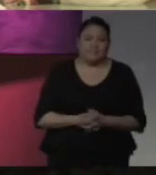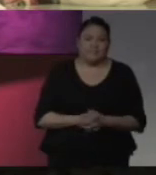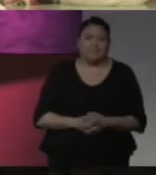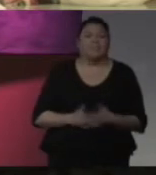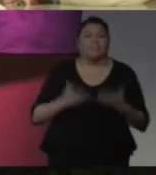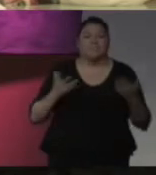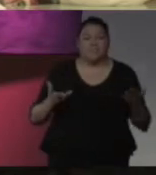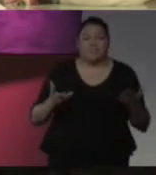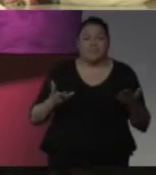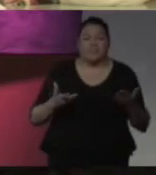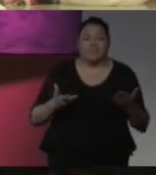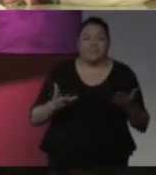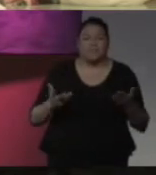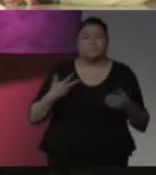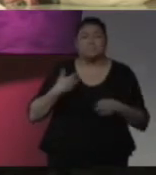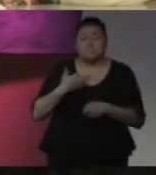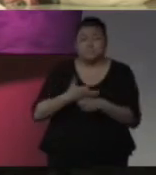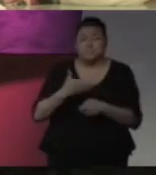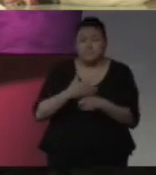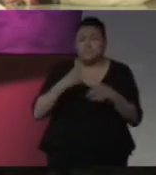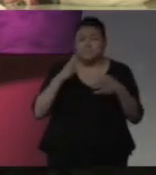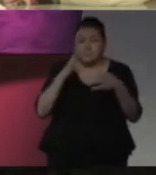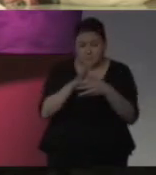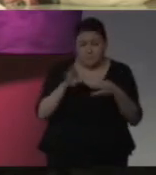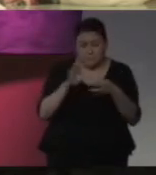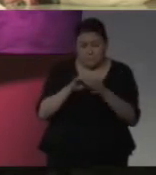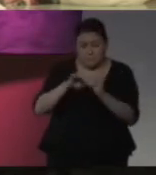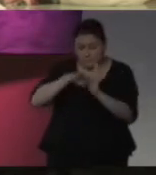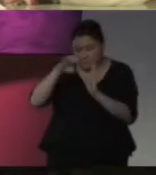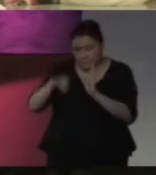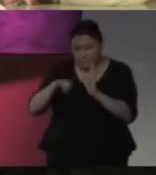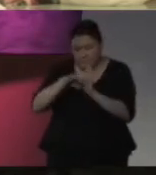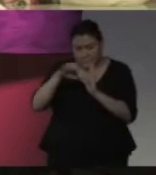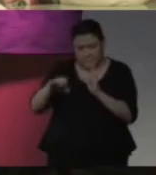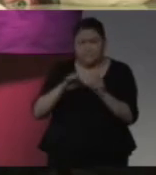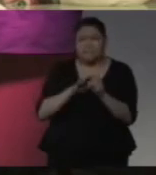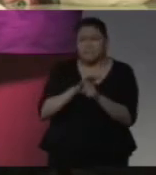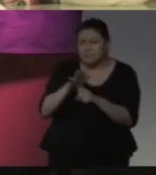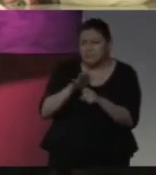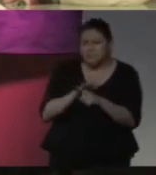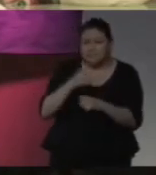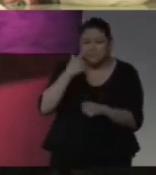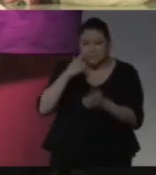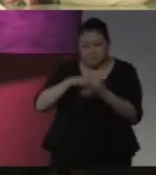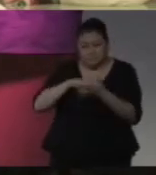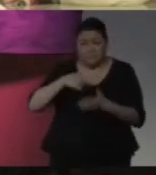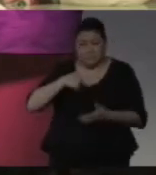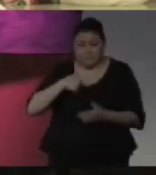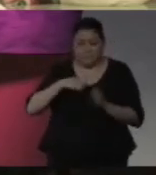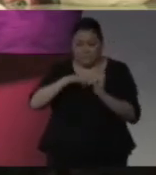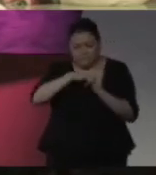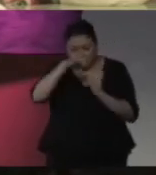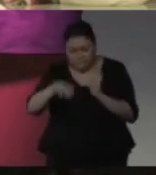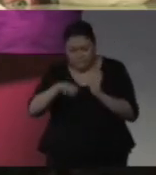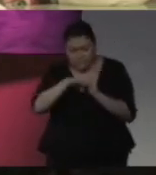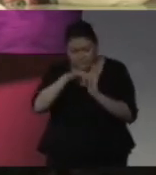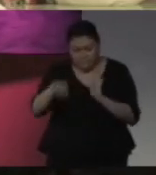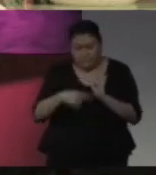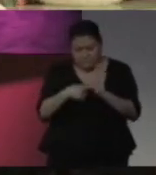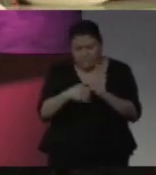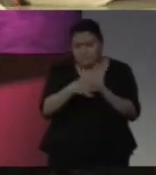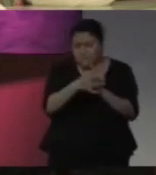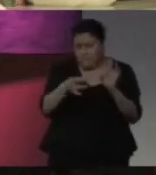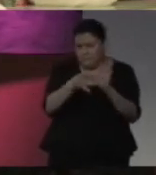Entonces, aquí voy a hacer un par de ejemplos. Los ejemplos a mí me gusta frecuentemente